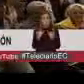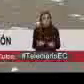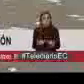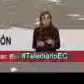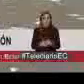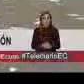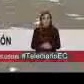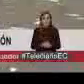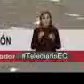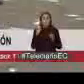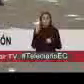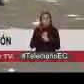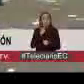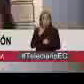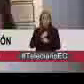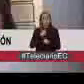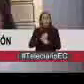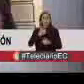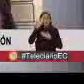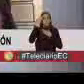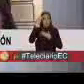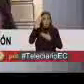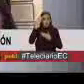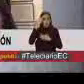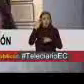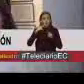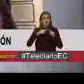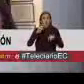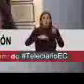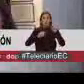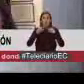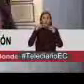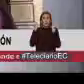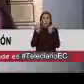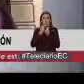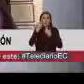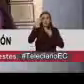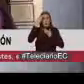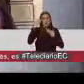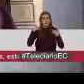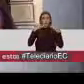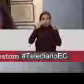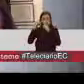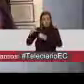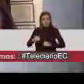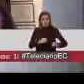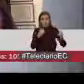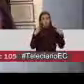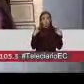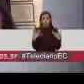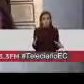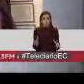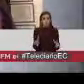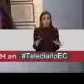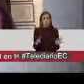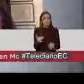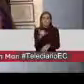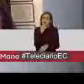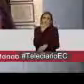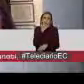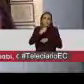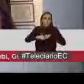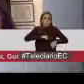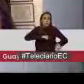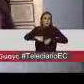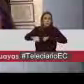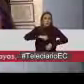partidos políticos está en deuda. Cuando no hay partidos políticos estructurados, puede pasar cualquier cosa porque los gobiernos